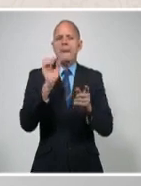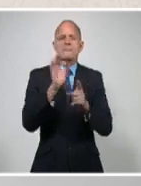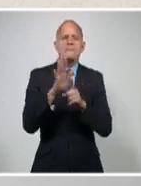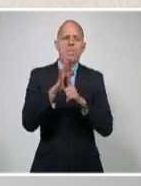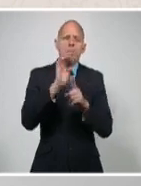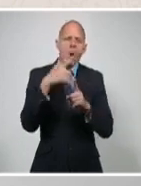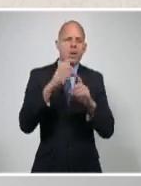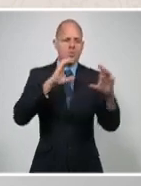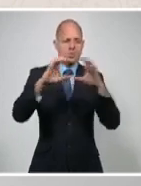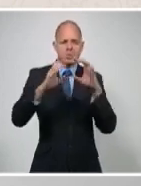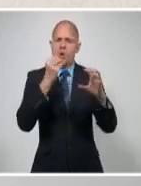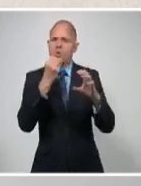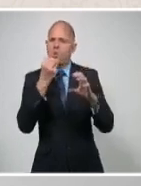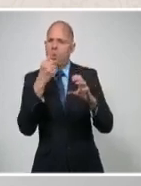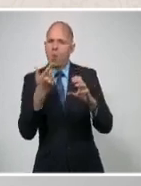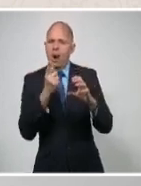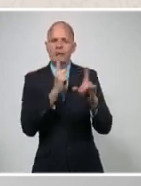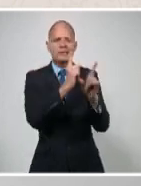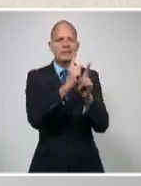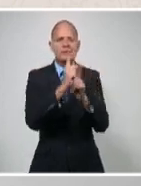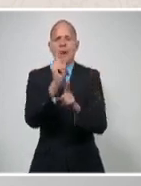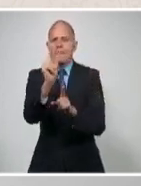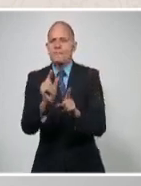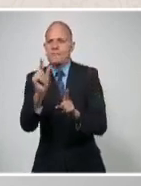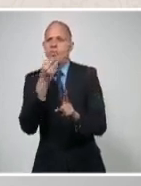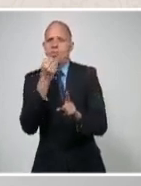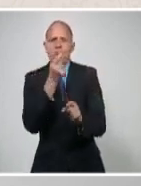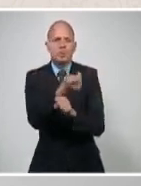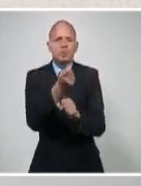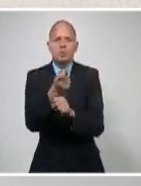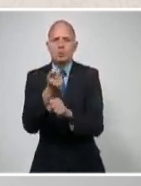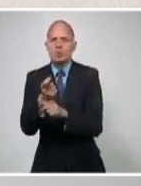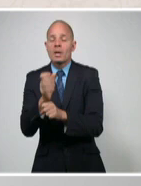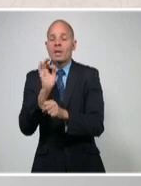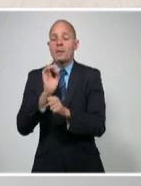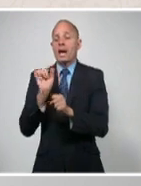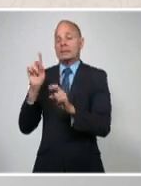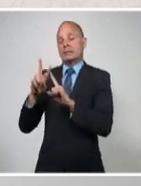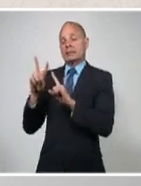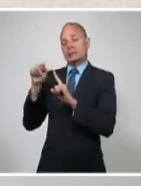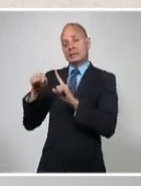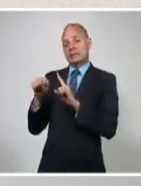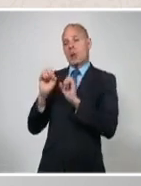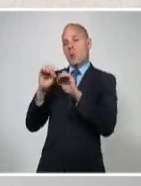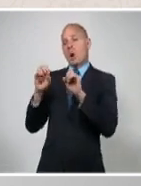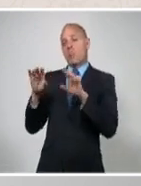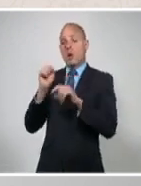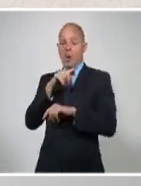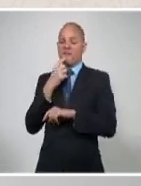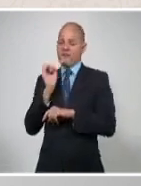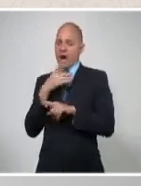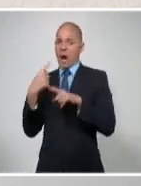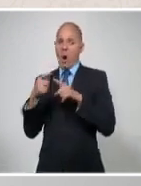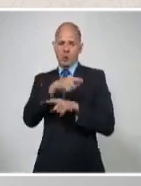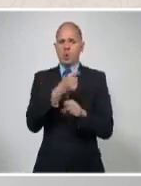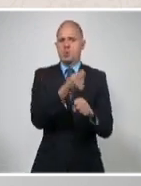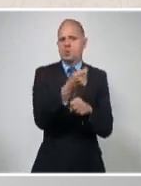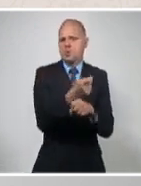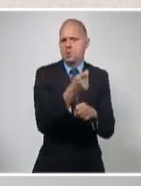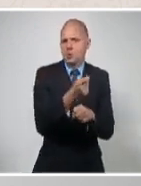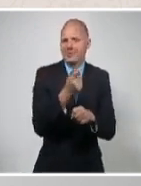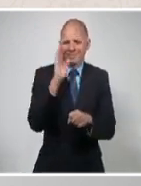acerque a las personas para poder contrarrestar las acciones de descrédito. Denunciar atropellos sobre los miembros del grupo,